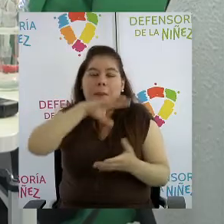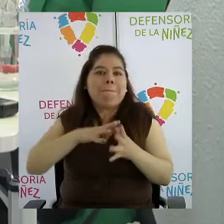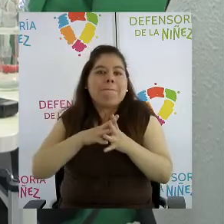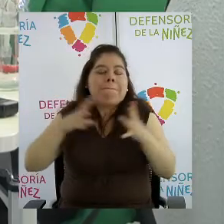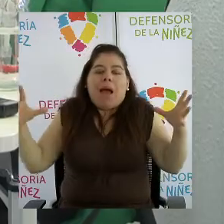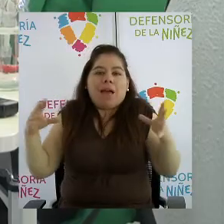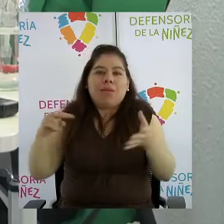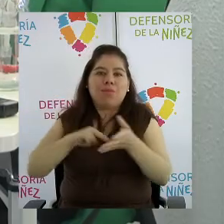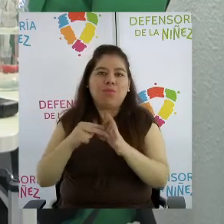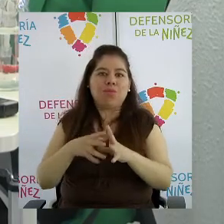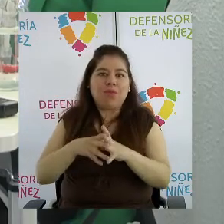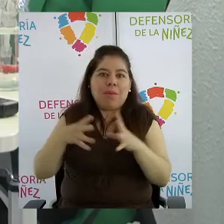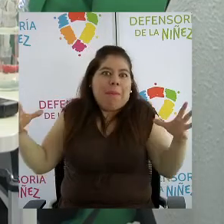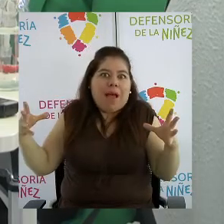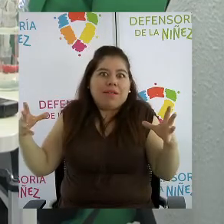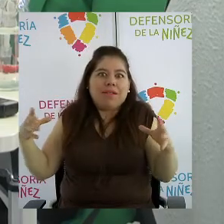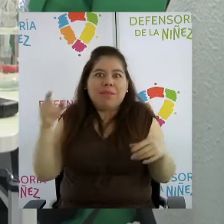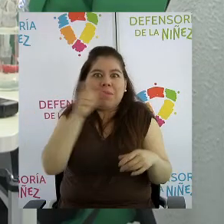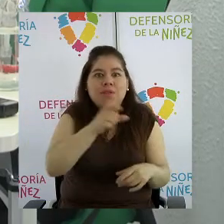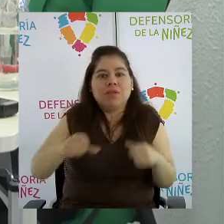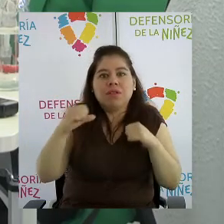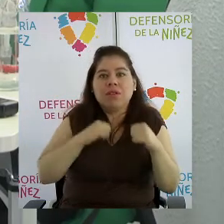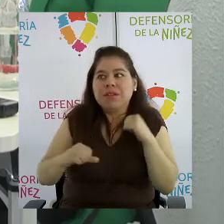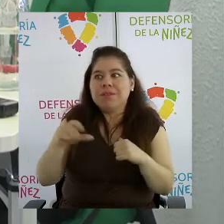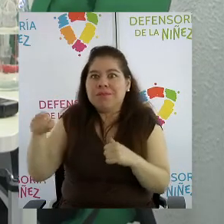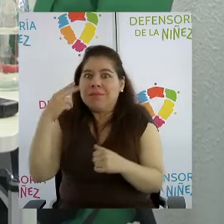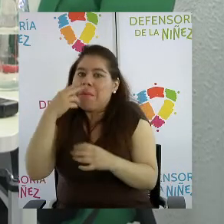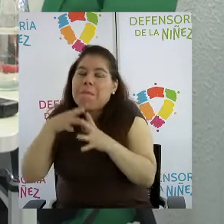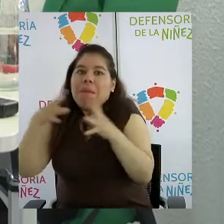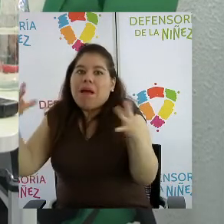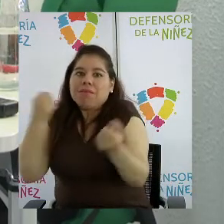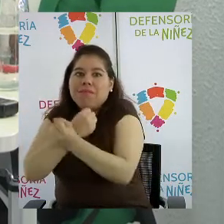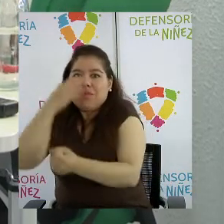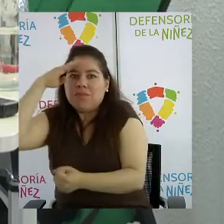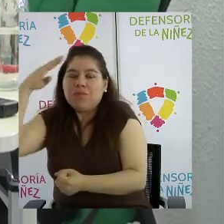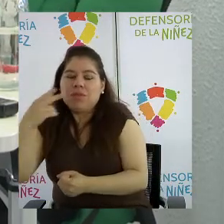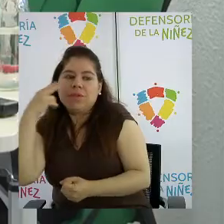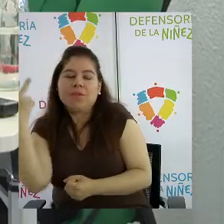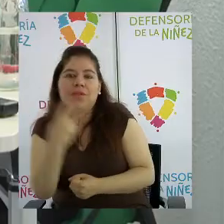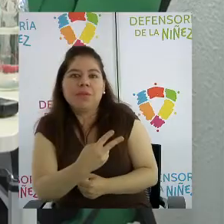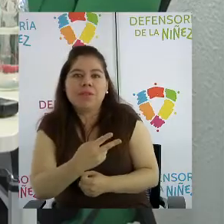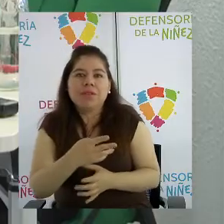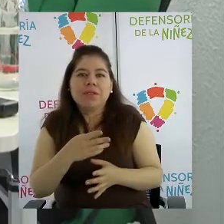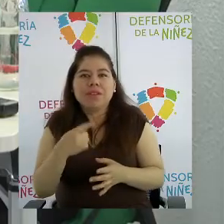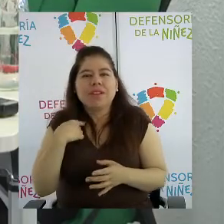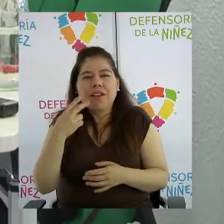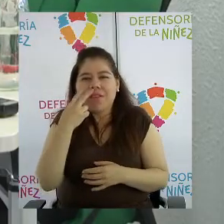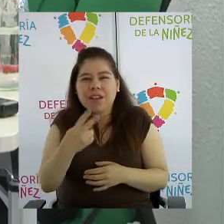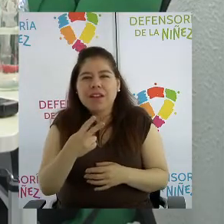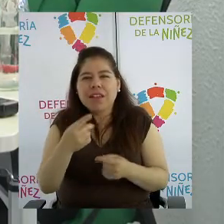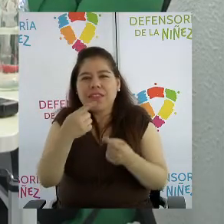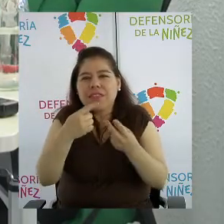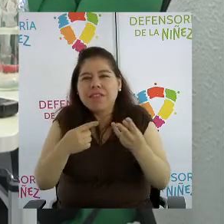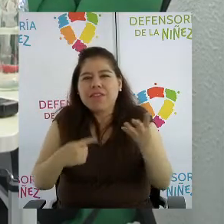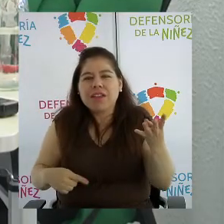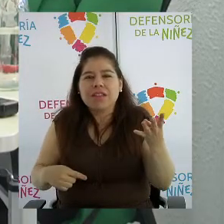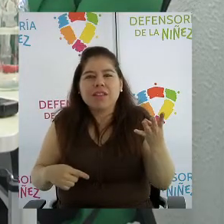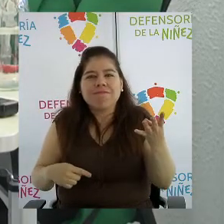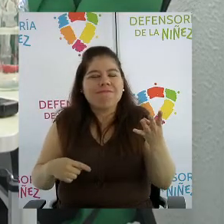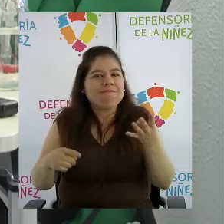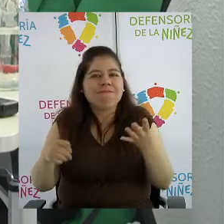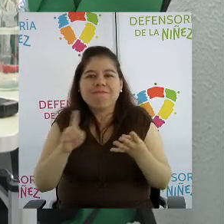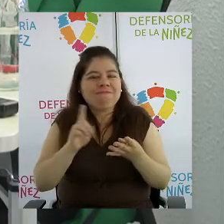manera generalizada que dan cuenta de una actuación policial que desafortunadamente ha normalizado la mayoría de las veces el trato que no se corresponde